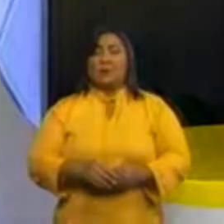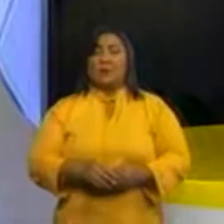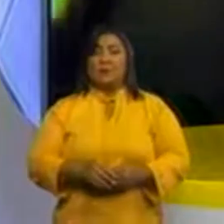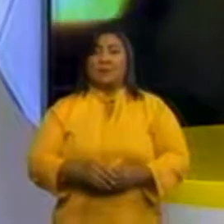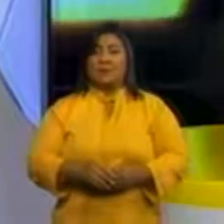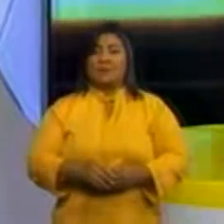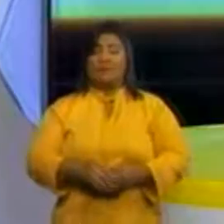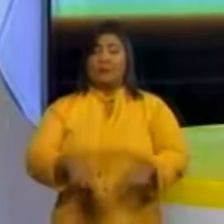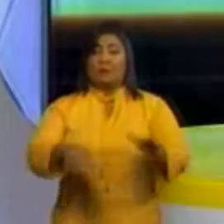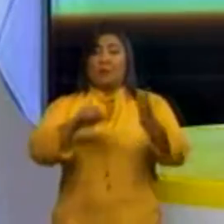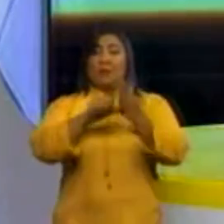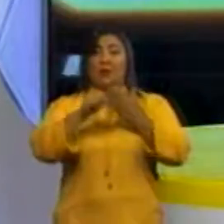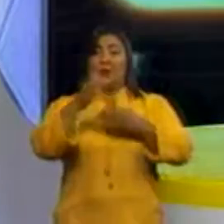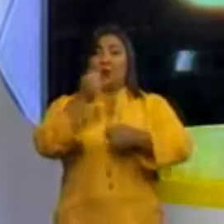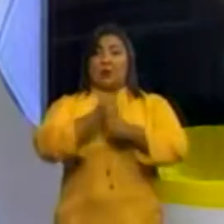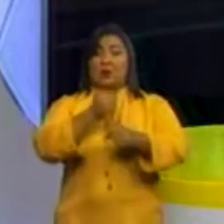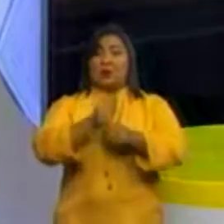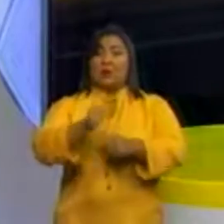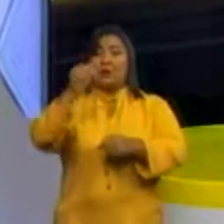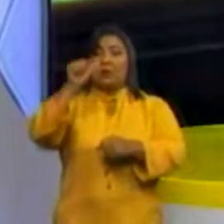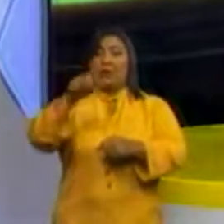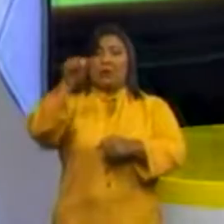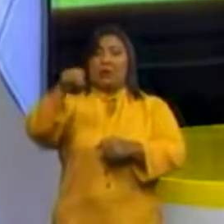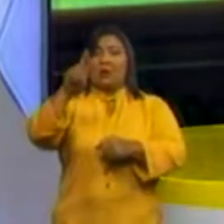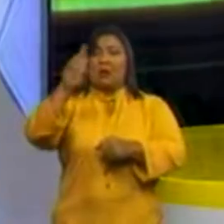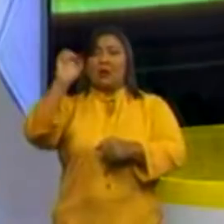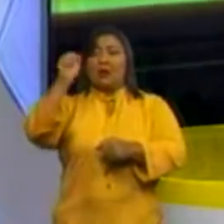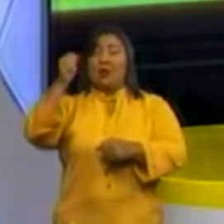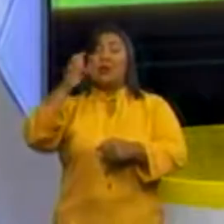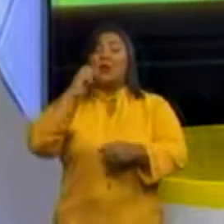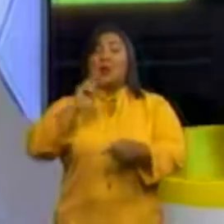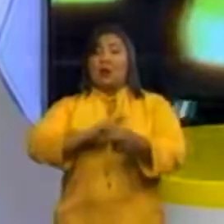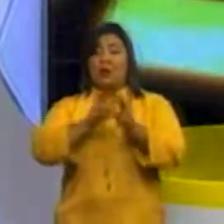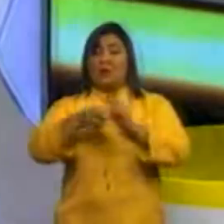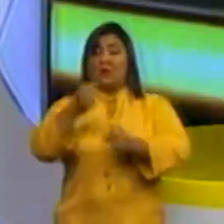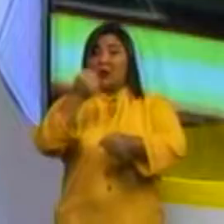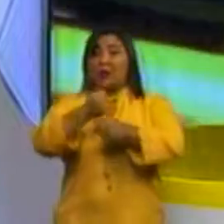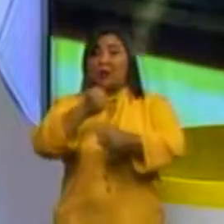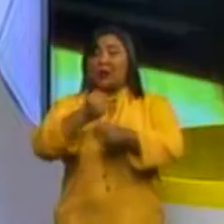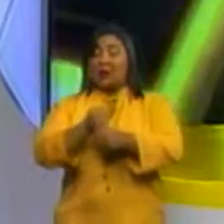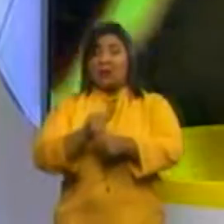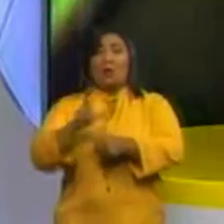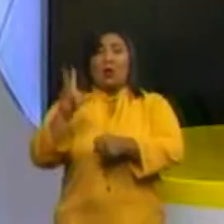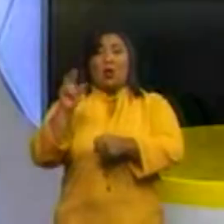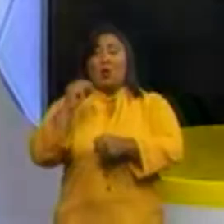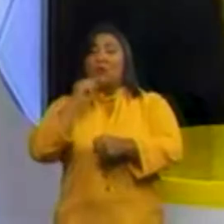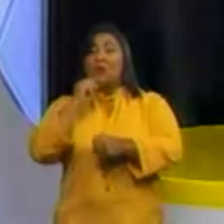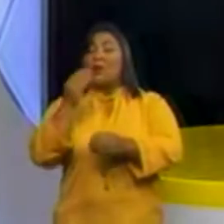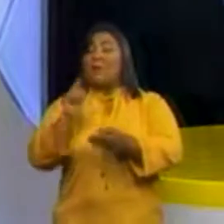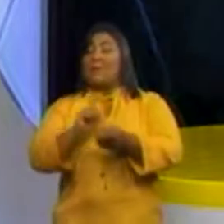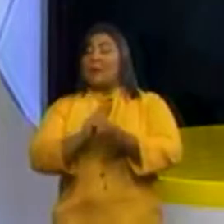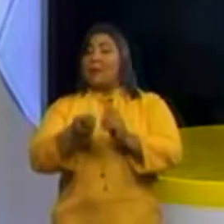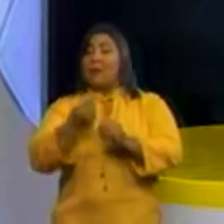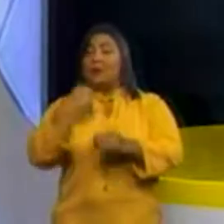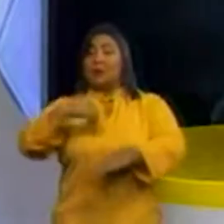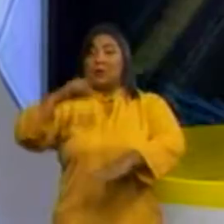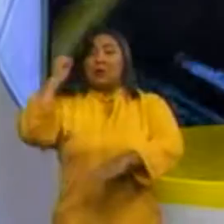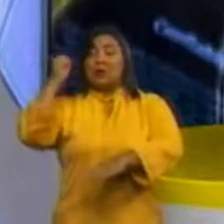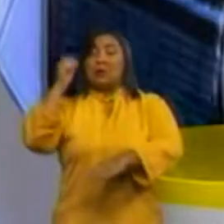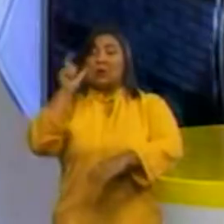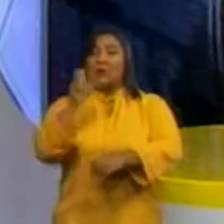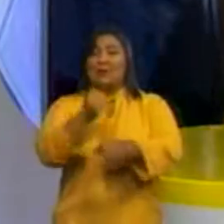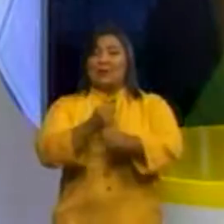y el ministro de trabajo andrés madero afirmó que las reformas laborables no atentaran de ninguna manera contra los derechos de los